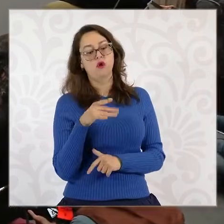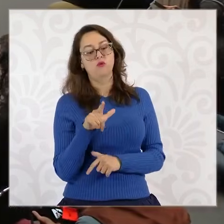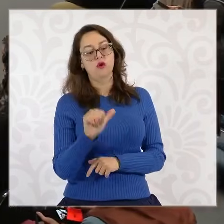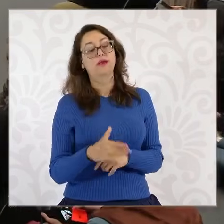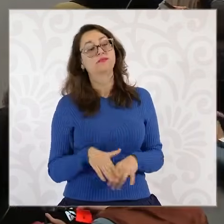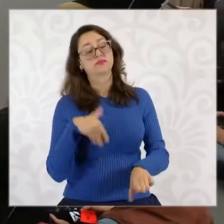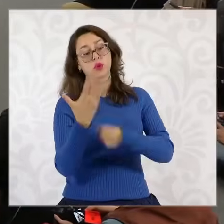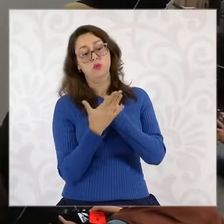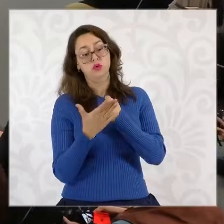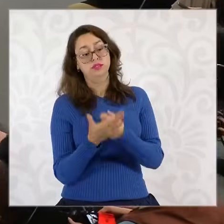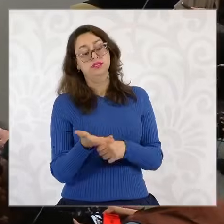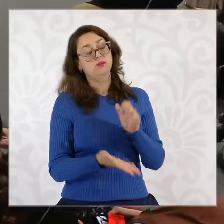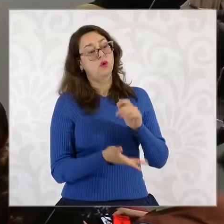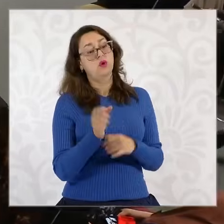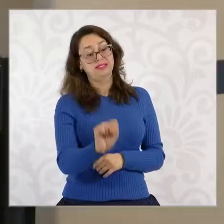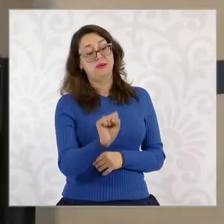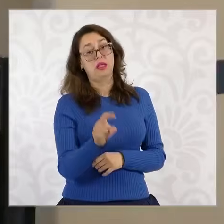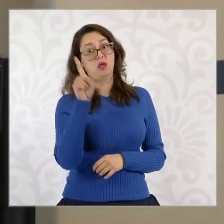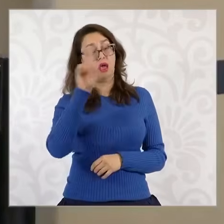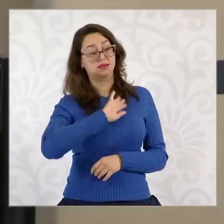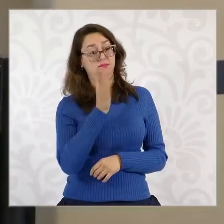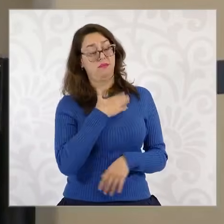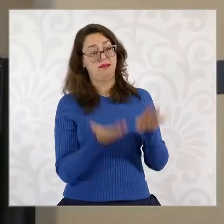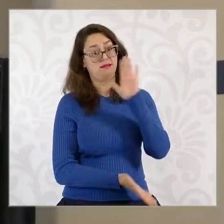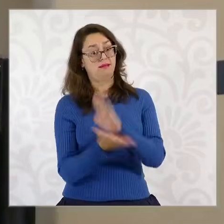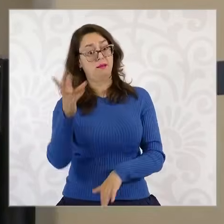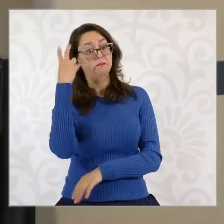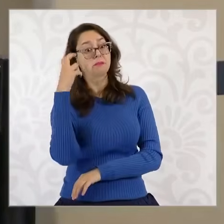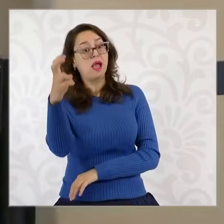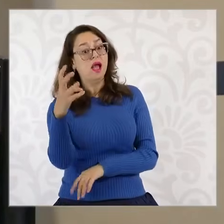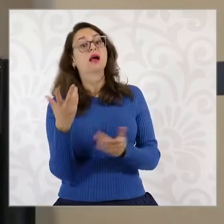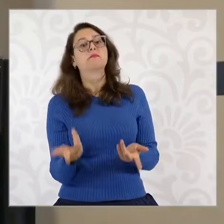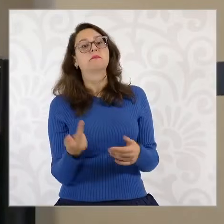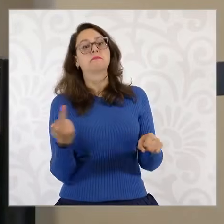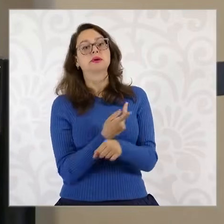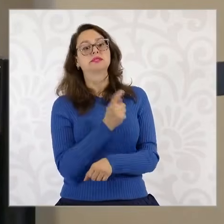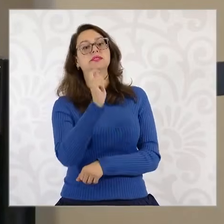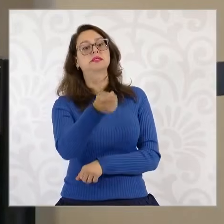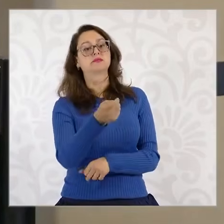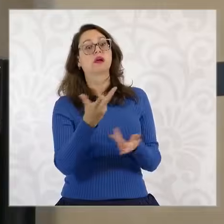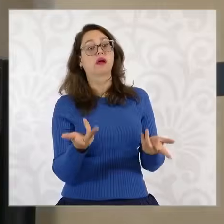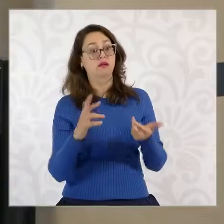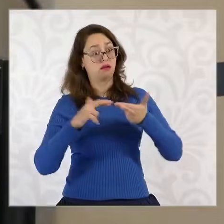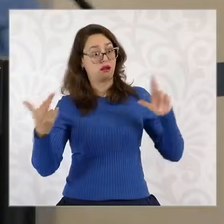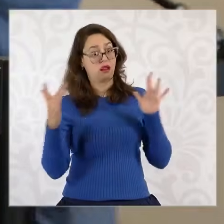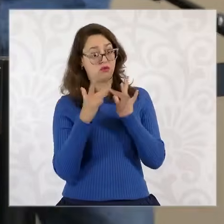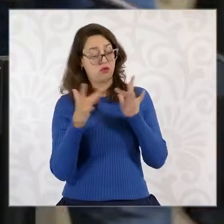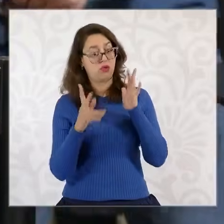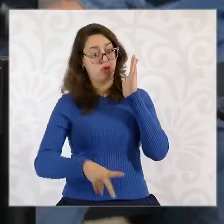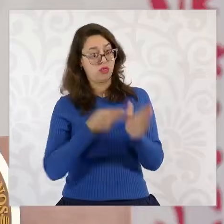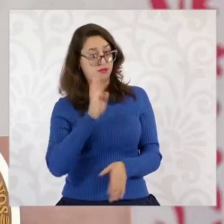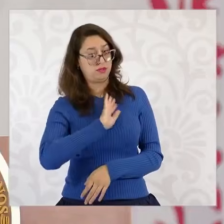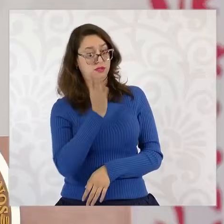próximo fin de semana a Barcelona, España, si representa el restablecimiento de las relaciones diplomáticas con